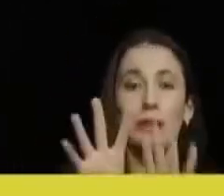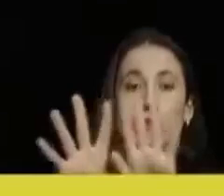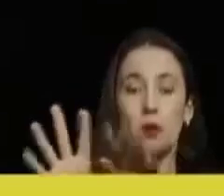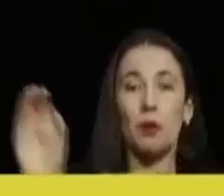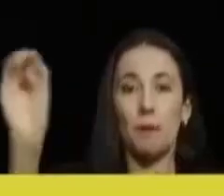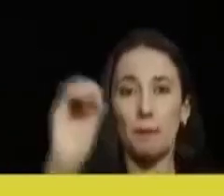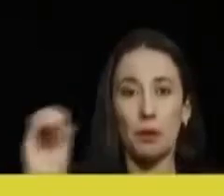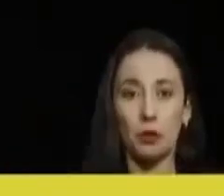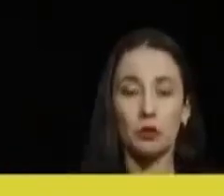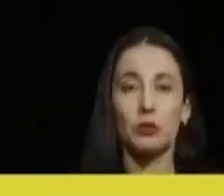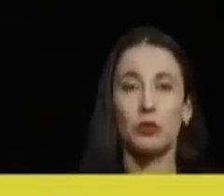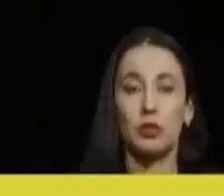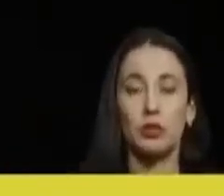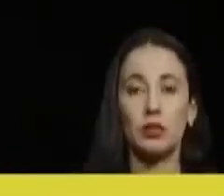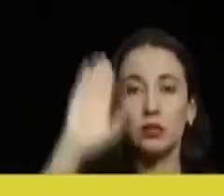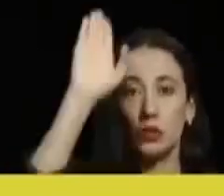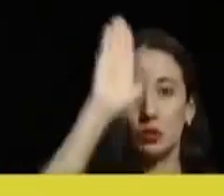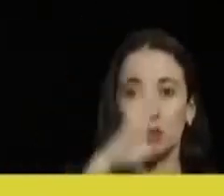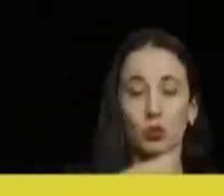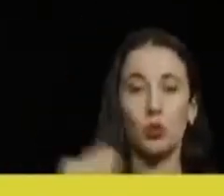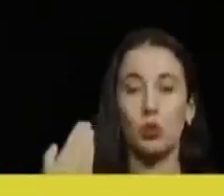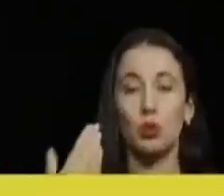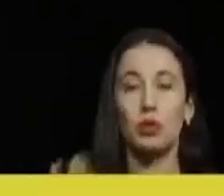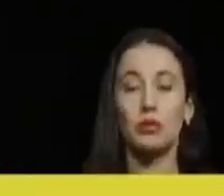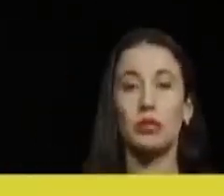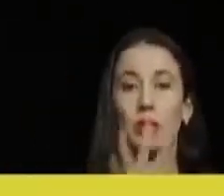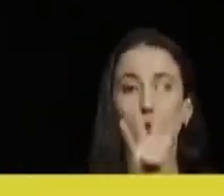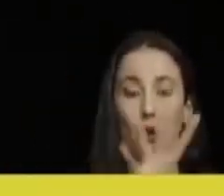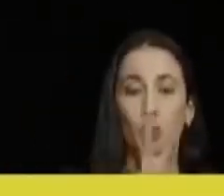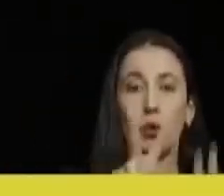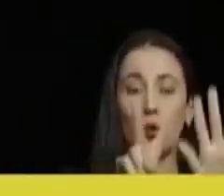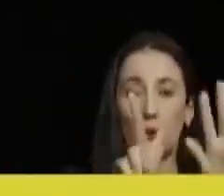52.29%. Luisa González,